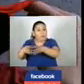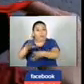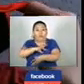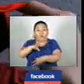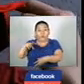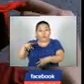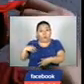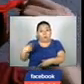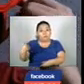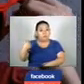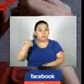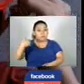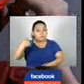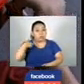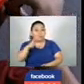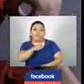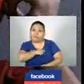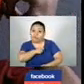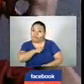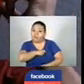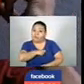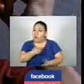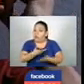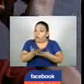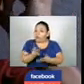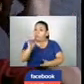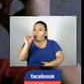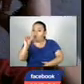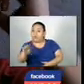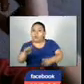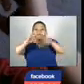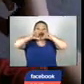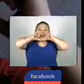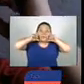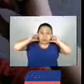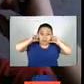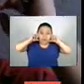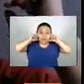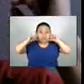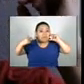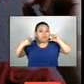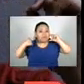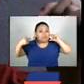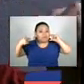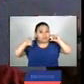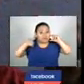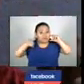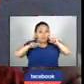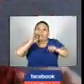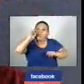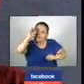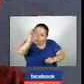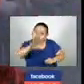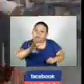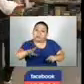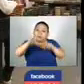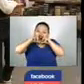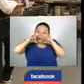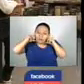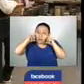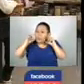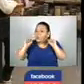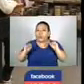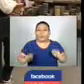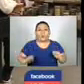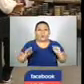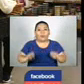no nos hacemos responsables de cosas como esta, utilizar la mascarilla cuando pues, se nos está pidiendo. Definitivamente no